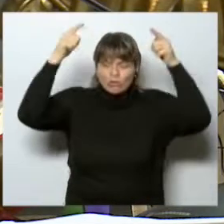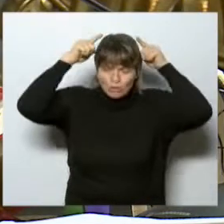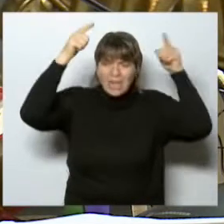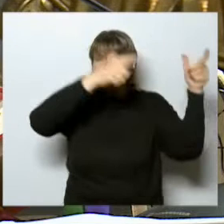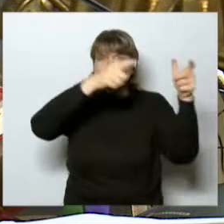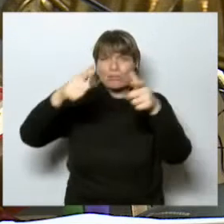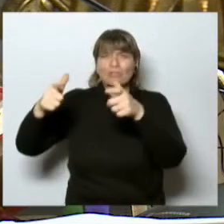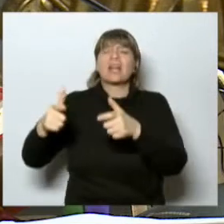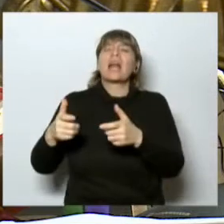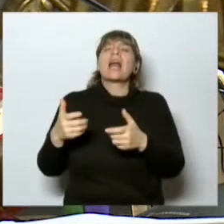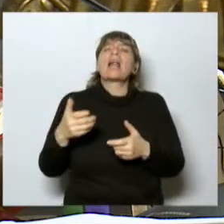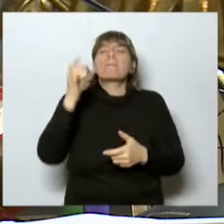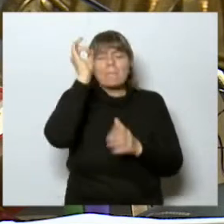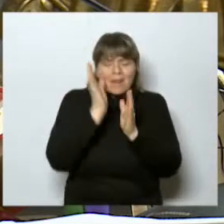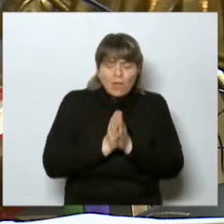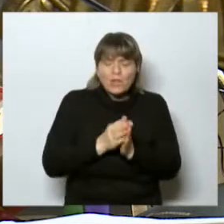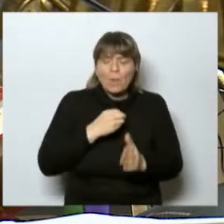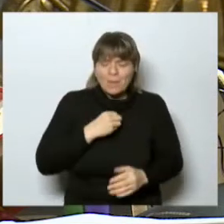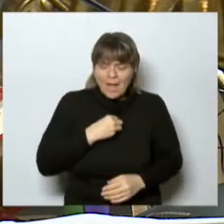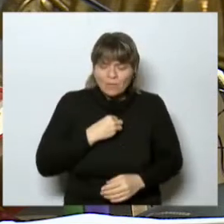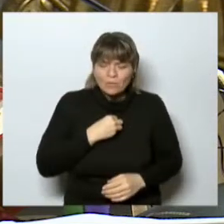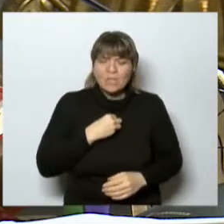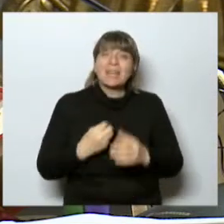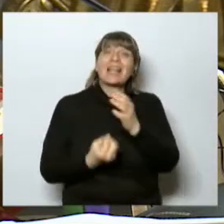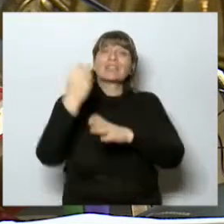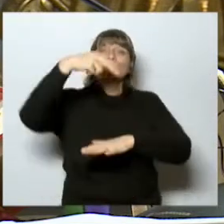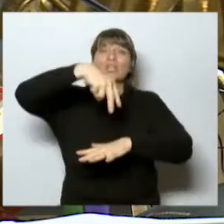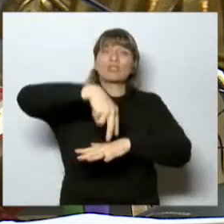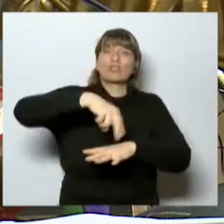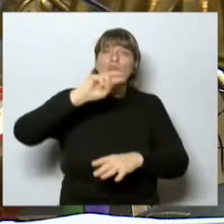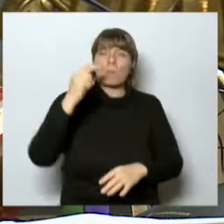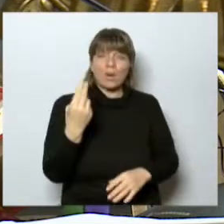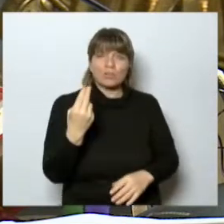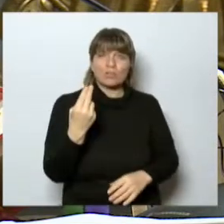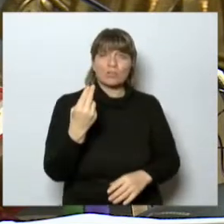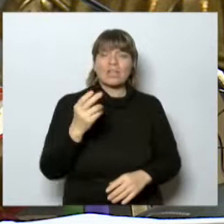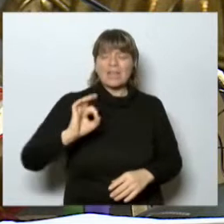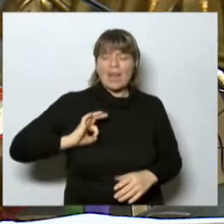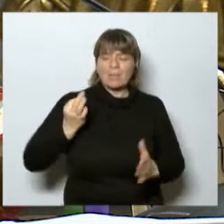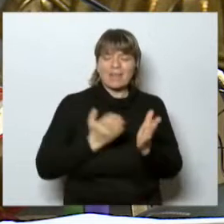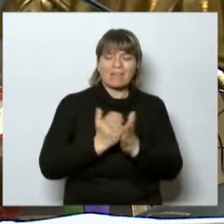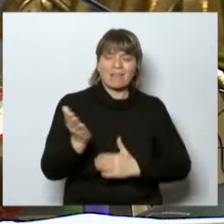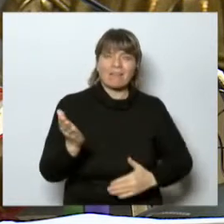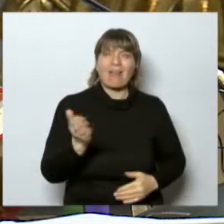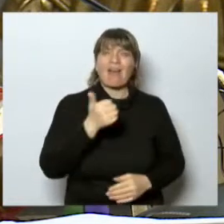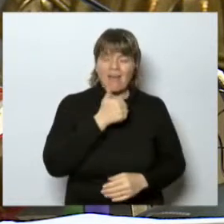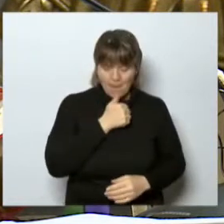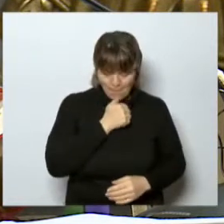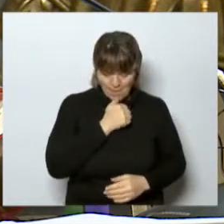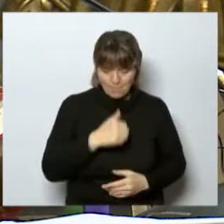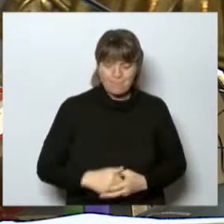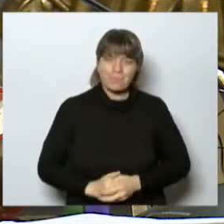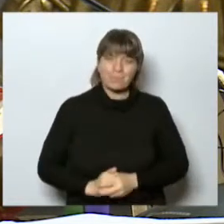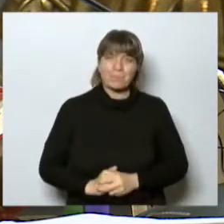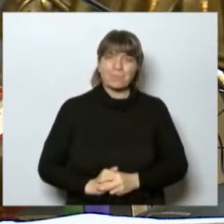los santos, el perdón de los pecados, la resurrección de la carne y la vida eterna.